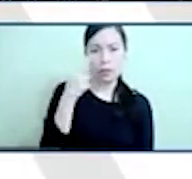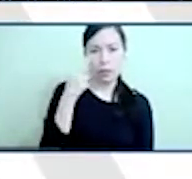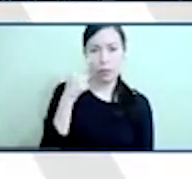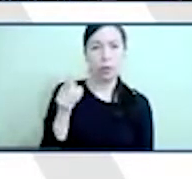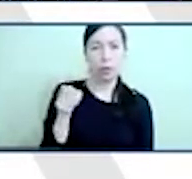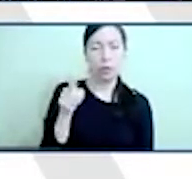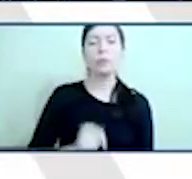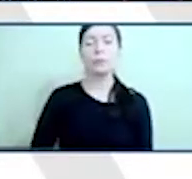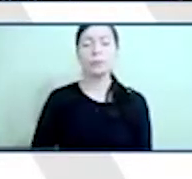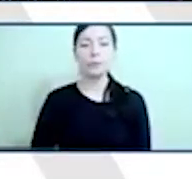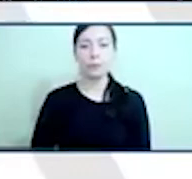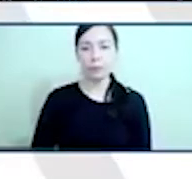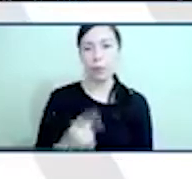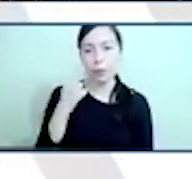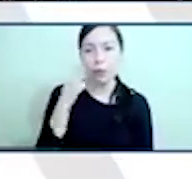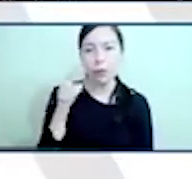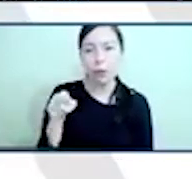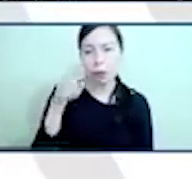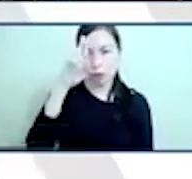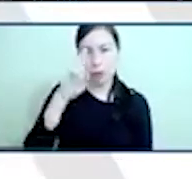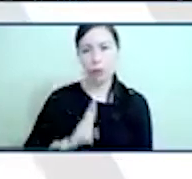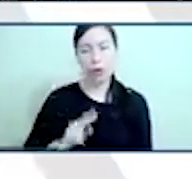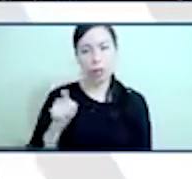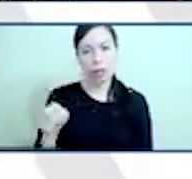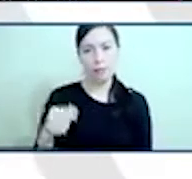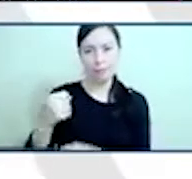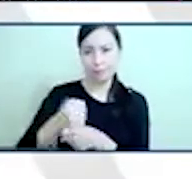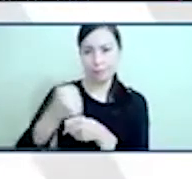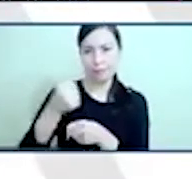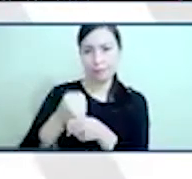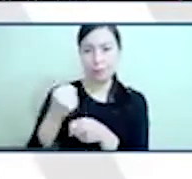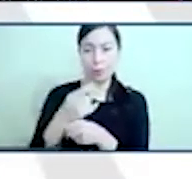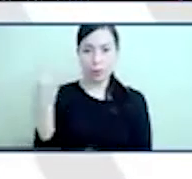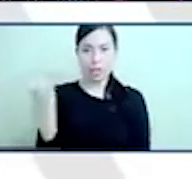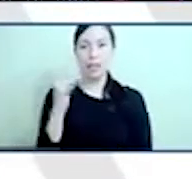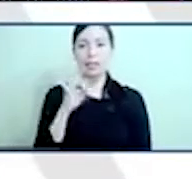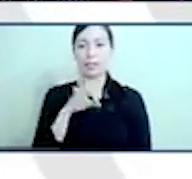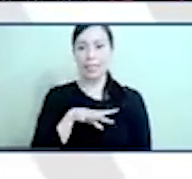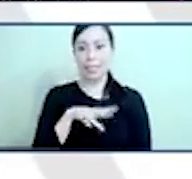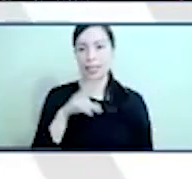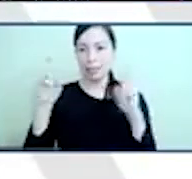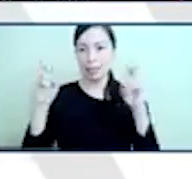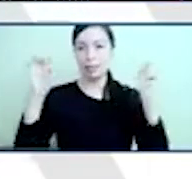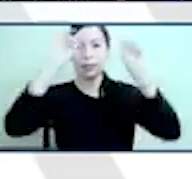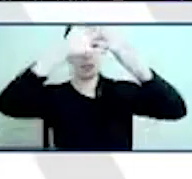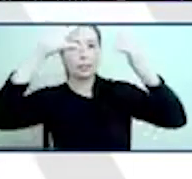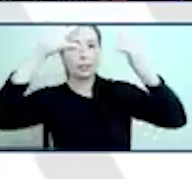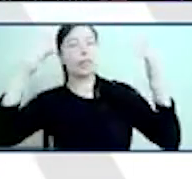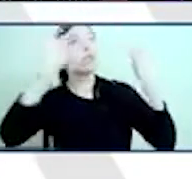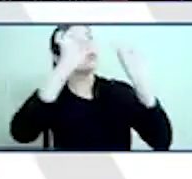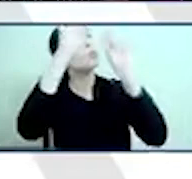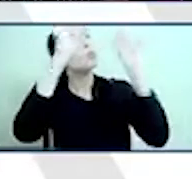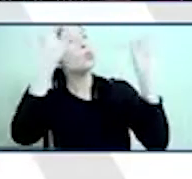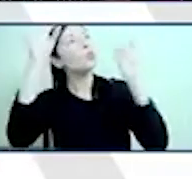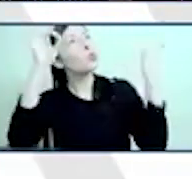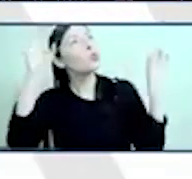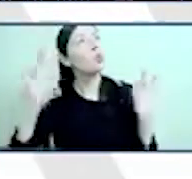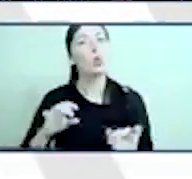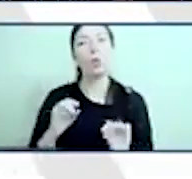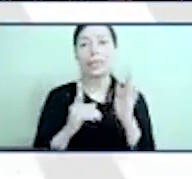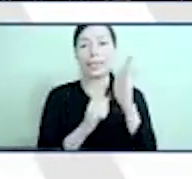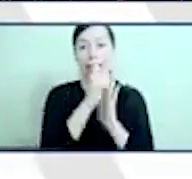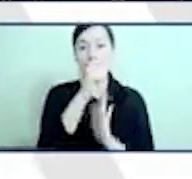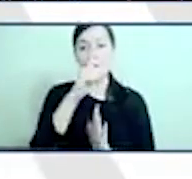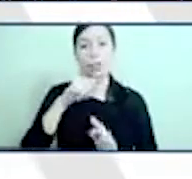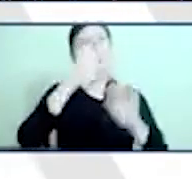de manera que conozco su rol desarrollando la astronomía en la Universidad de Chile y empujando en general por el desarrollo de la astronomía chilena, pero no